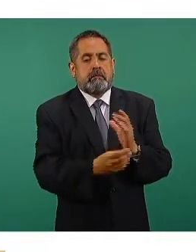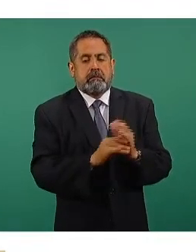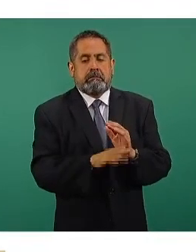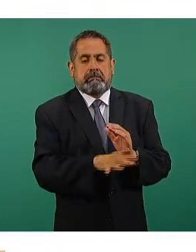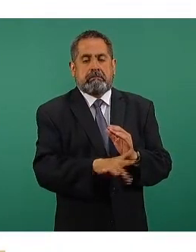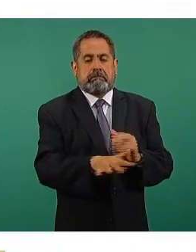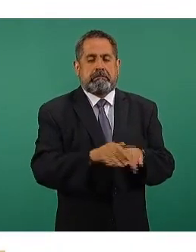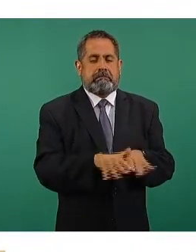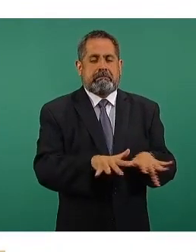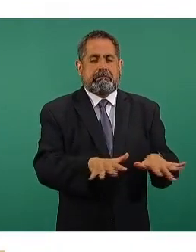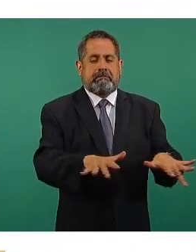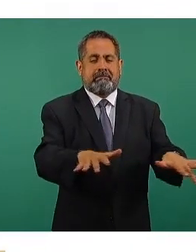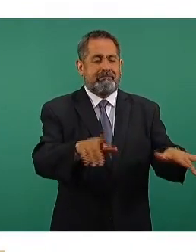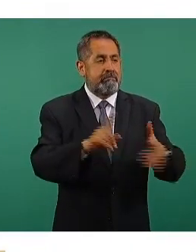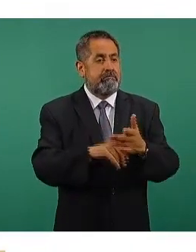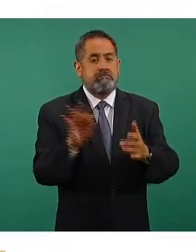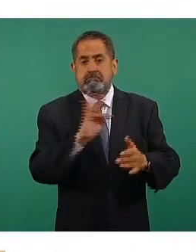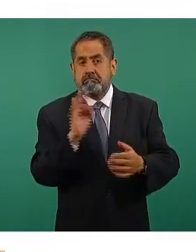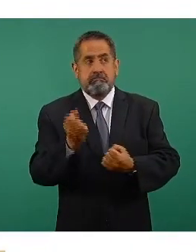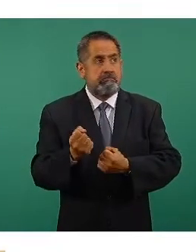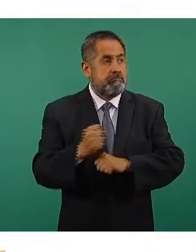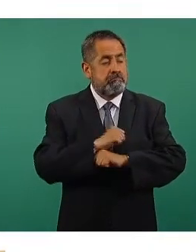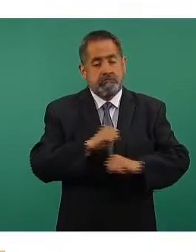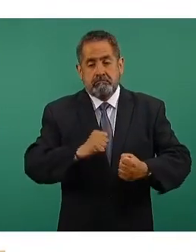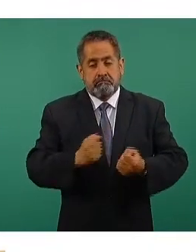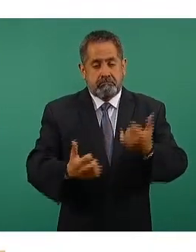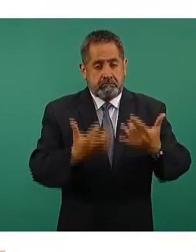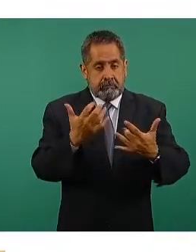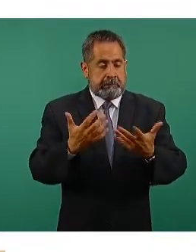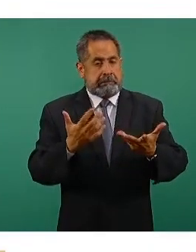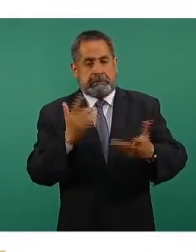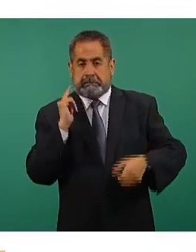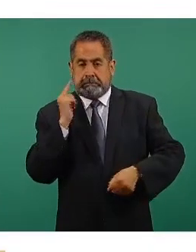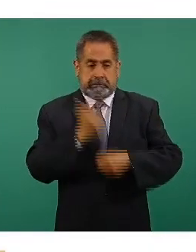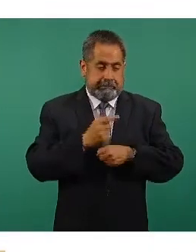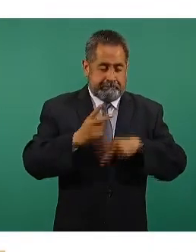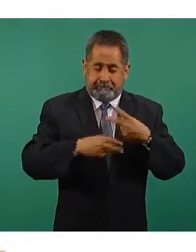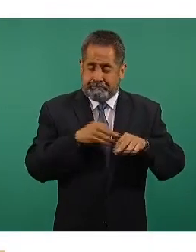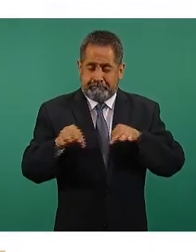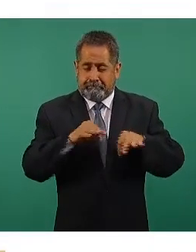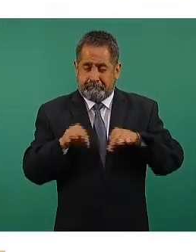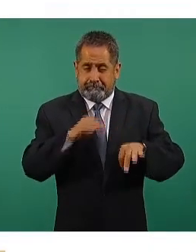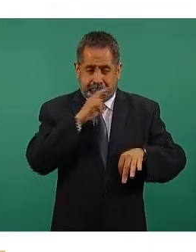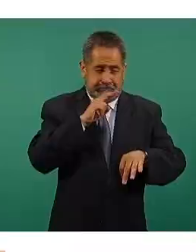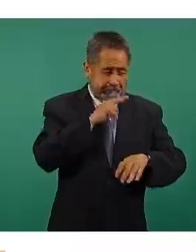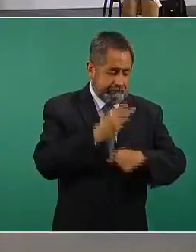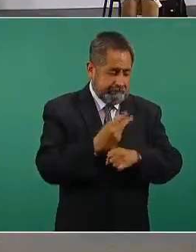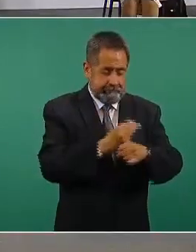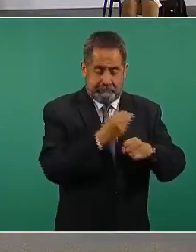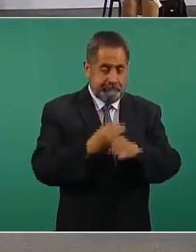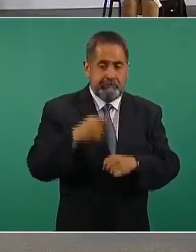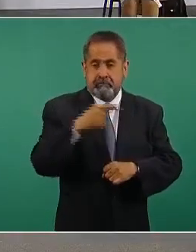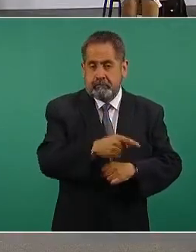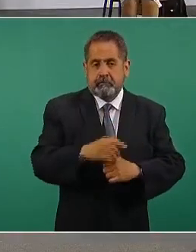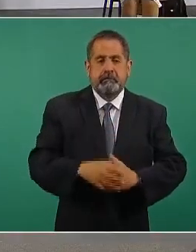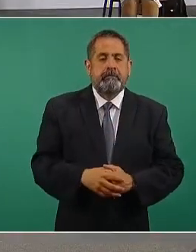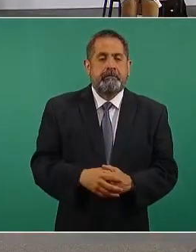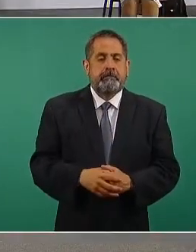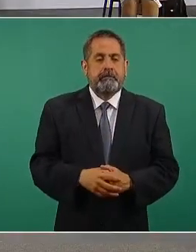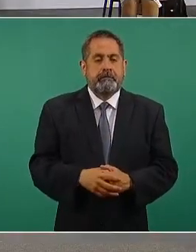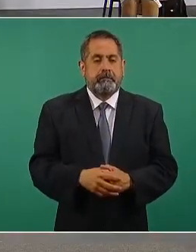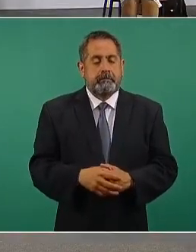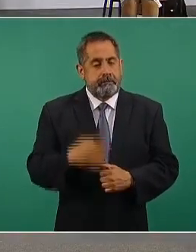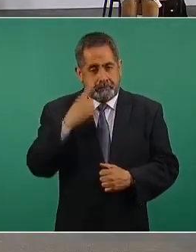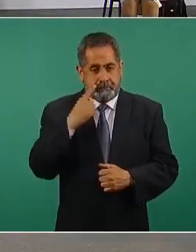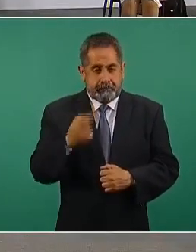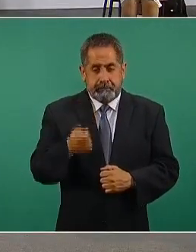Ecatepec, Estado de México. Ahí enfocamos los esfuerzos en primera instancia. La que sigue, por favor. El